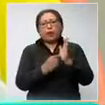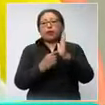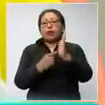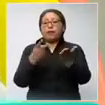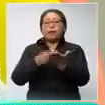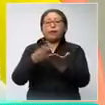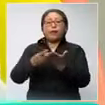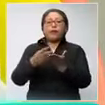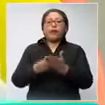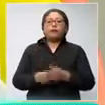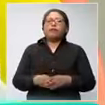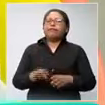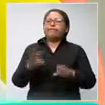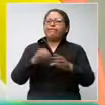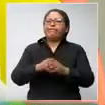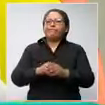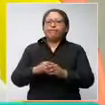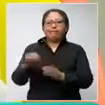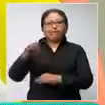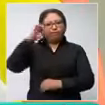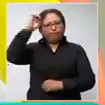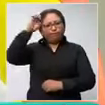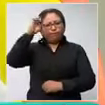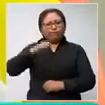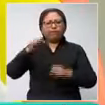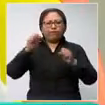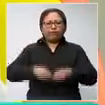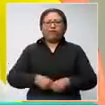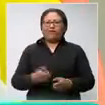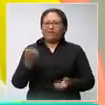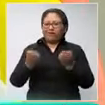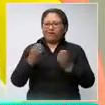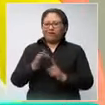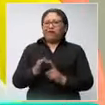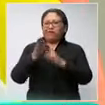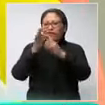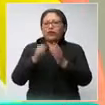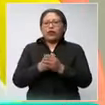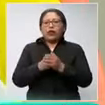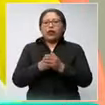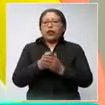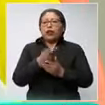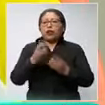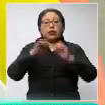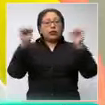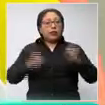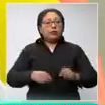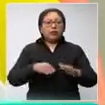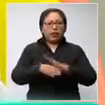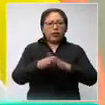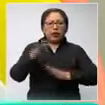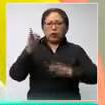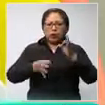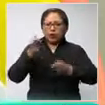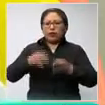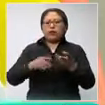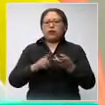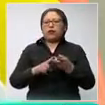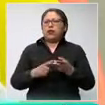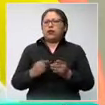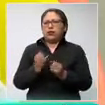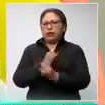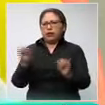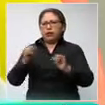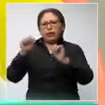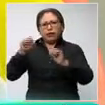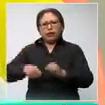Estado, bajo 6 ejes, entre estos el balanceo del conflicto, el sistema de acceso a la justicia, independencia judicial,